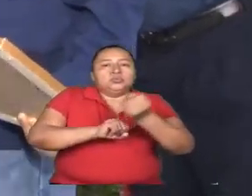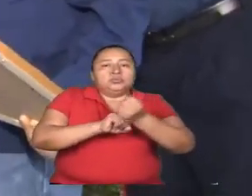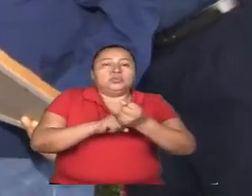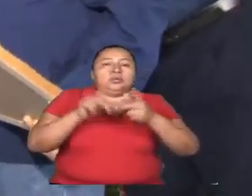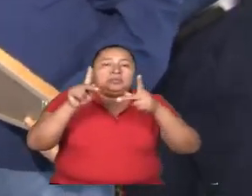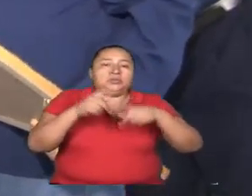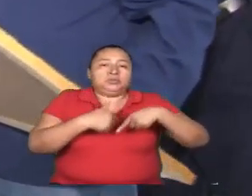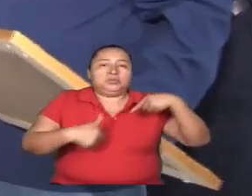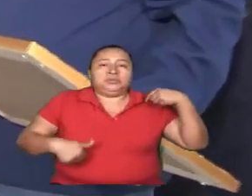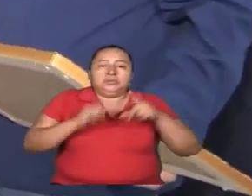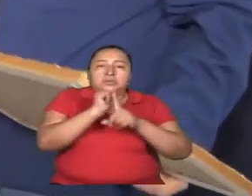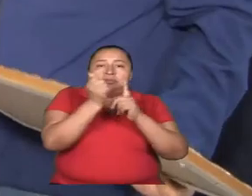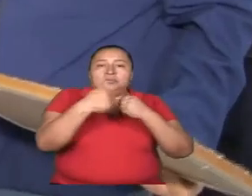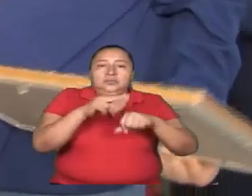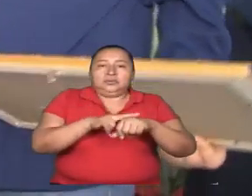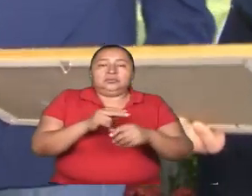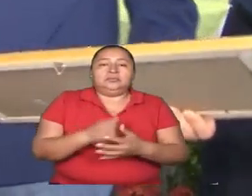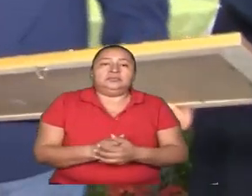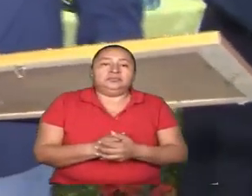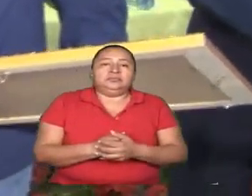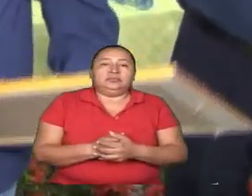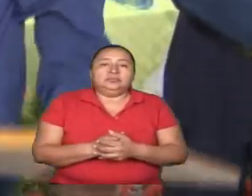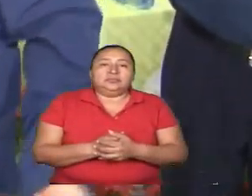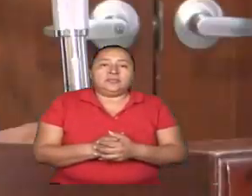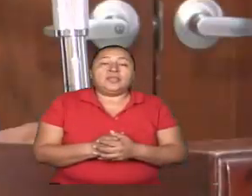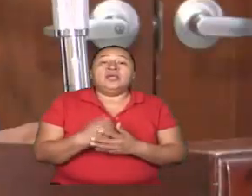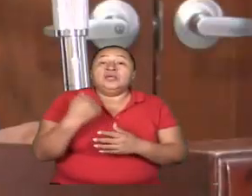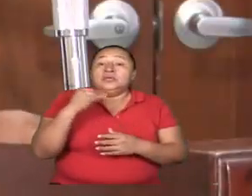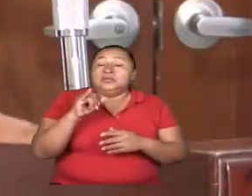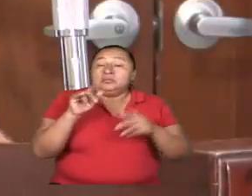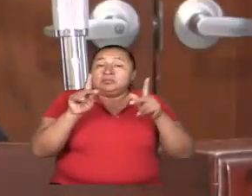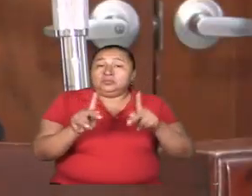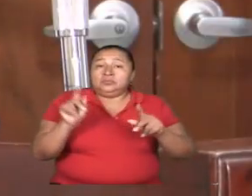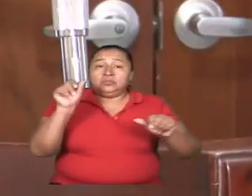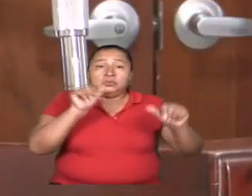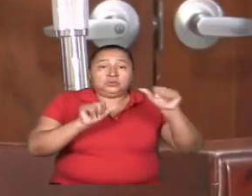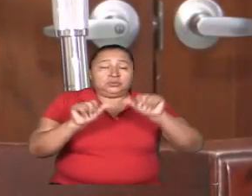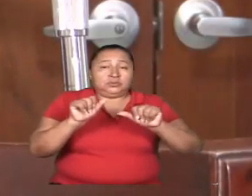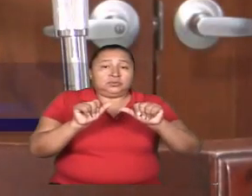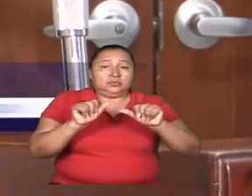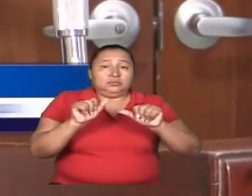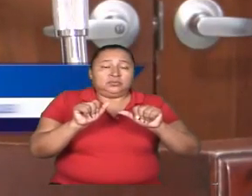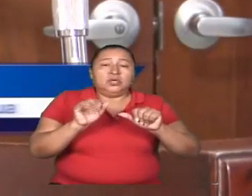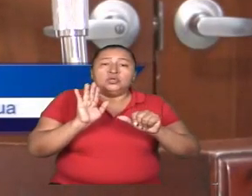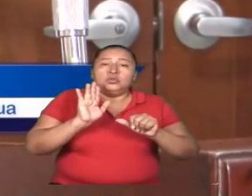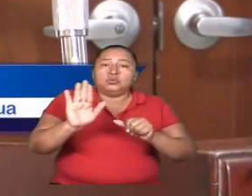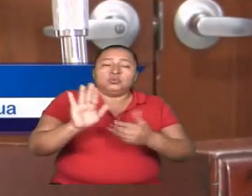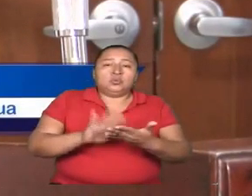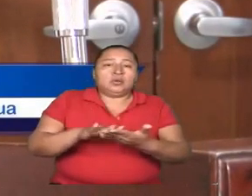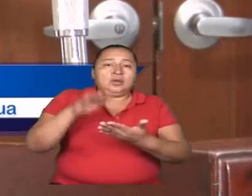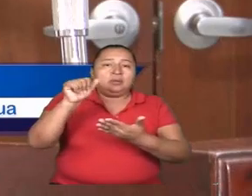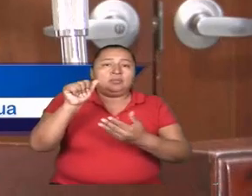titular del legislativo. Sin ser artista, su alma de artista